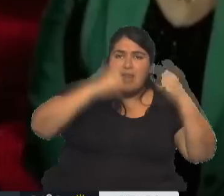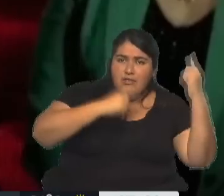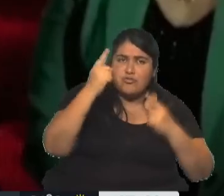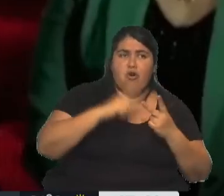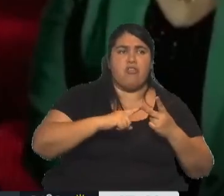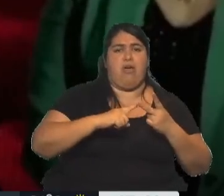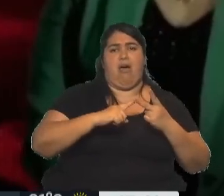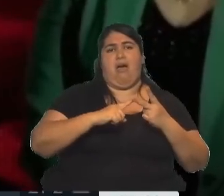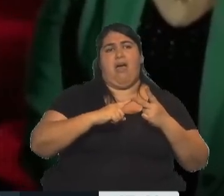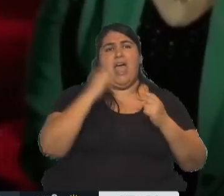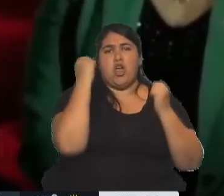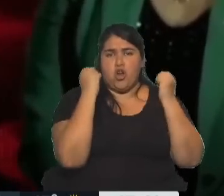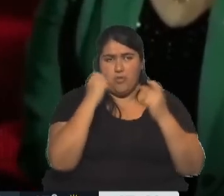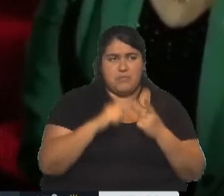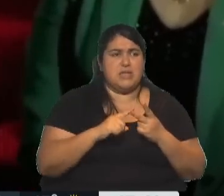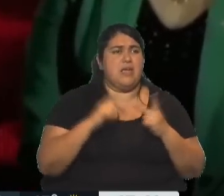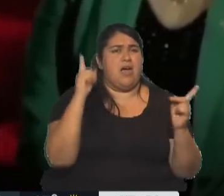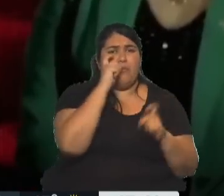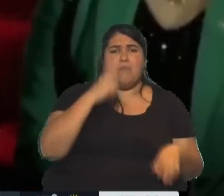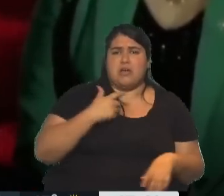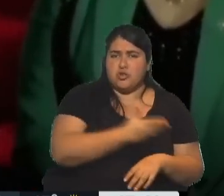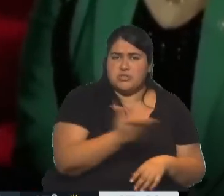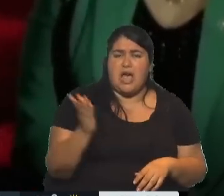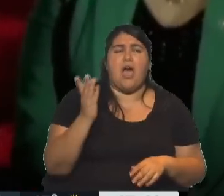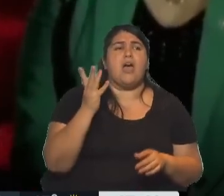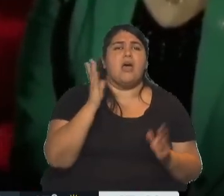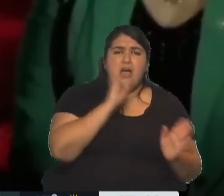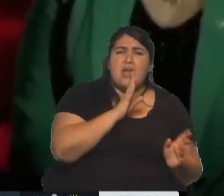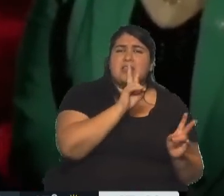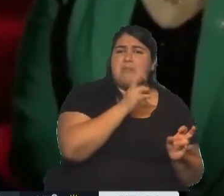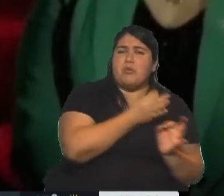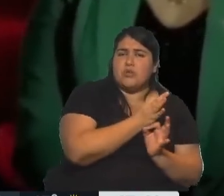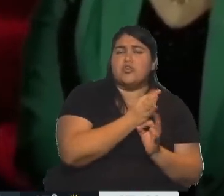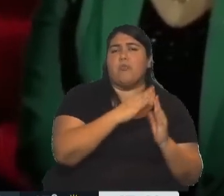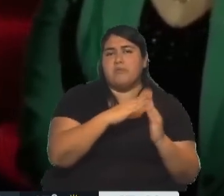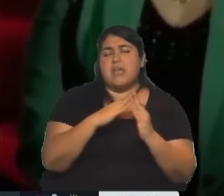crisis económica, la crisis social en materia de salud, educación,